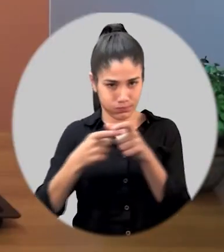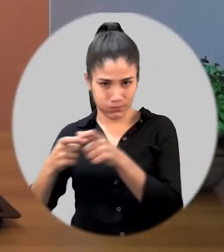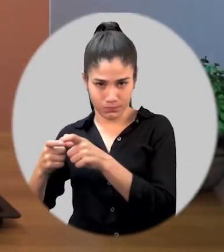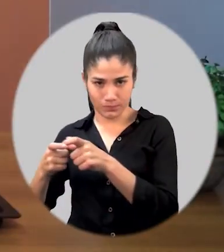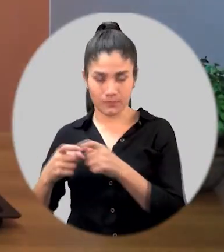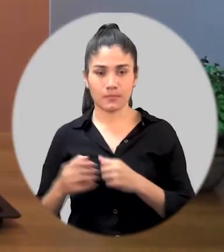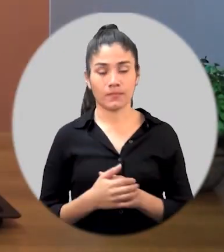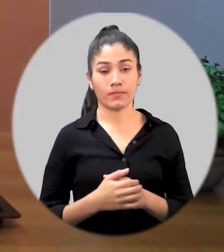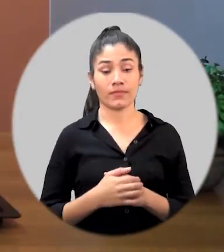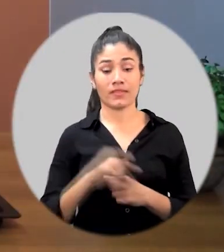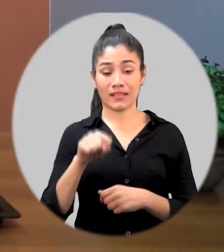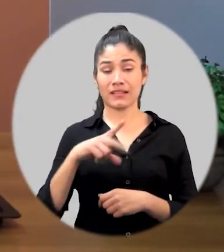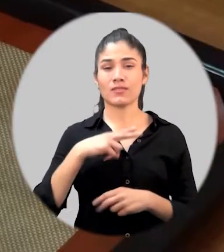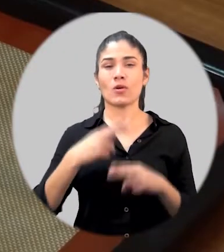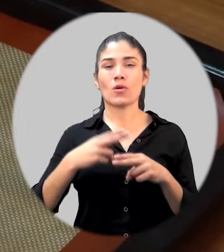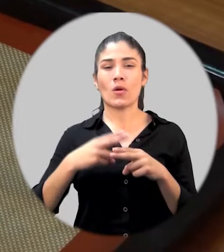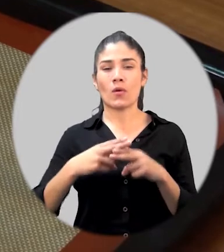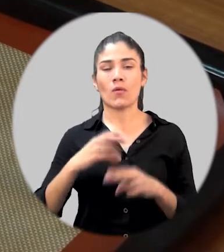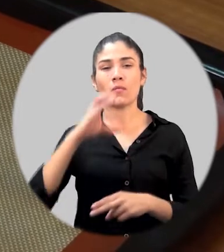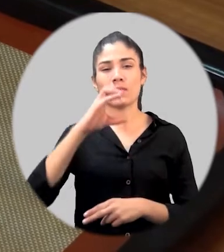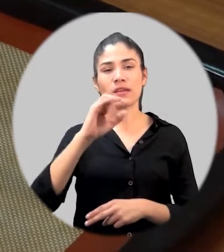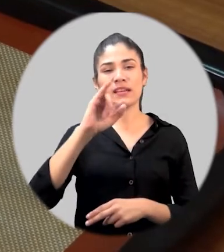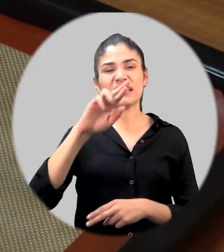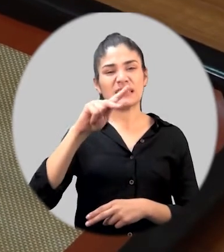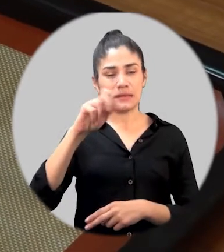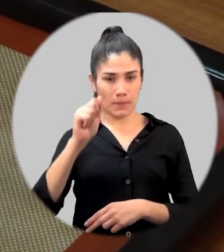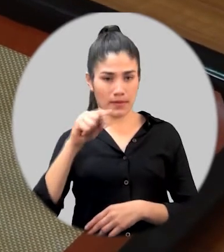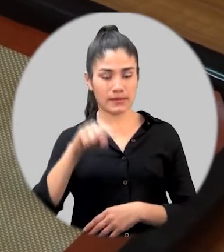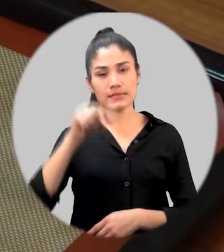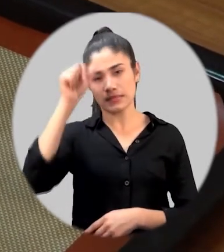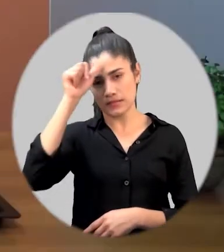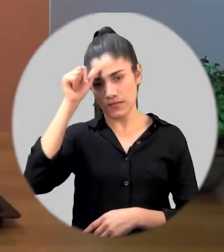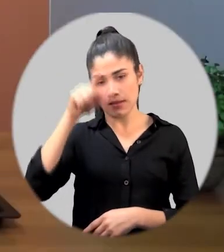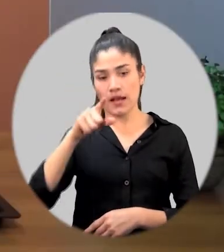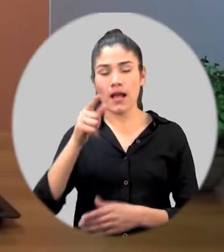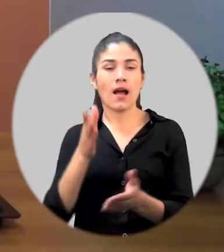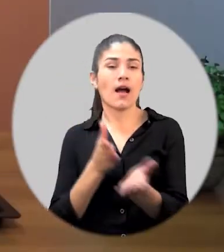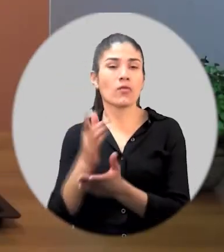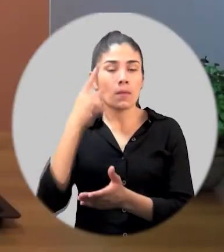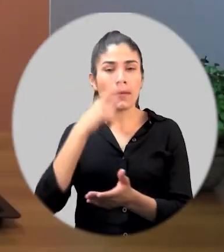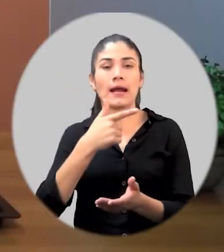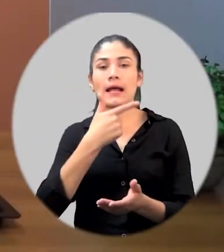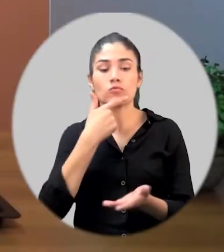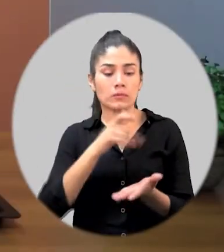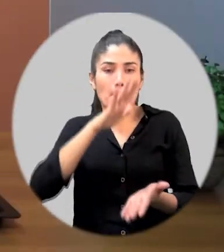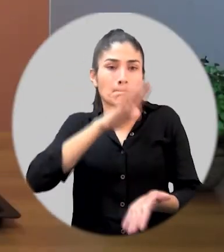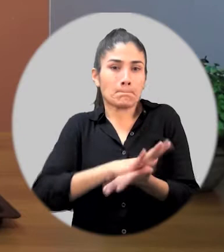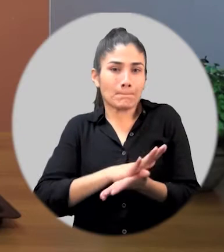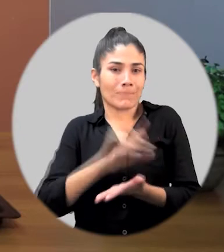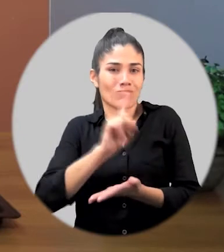acá se llama Silpac. Este es un antiadherente. Sirve para que no se peguen las galletitas, las